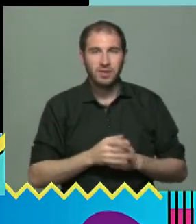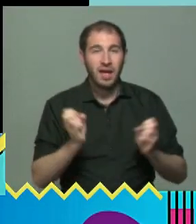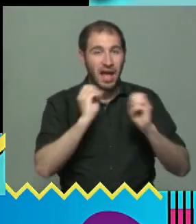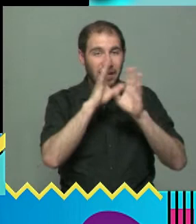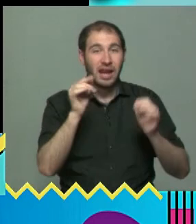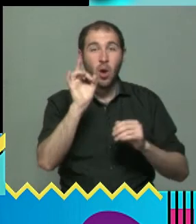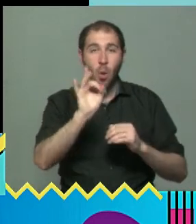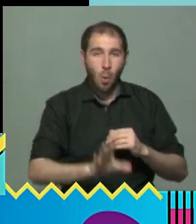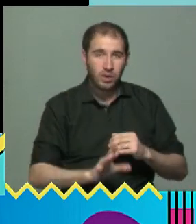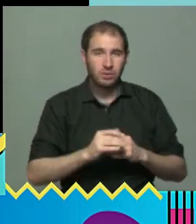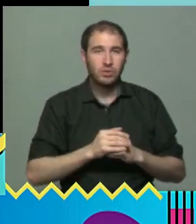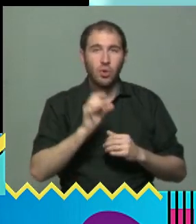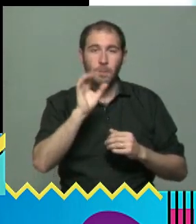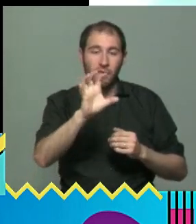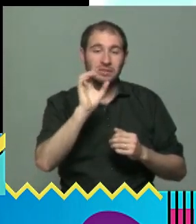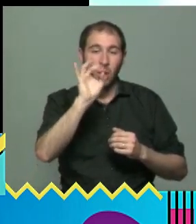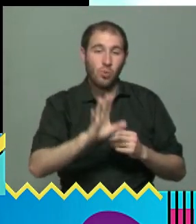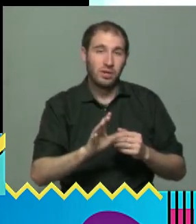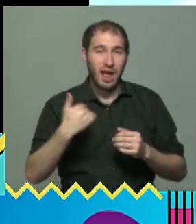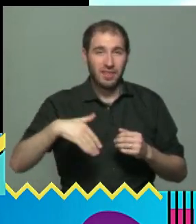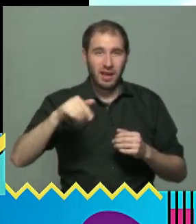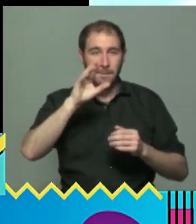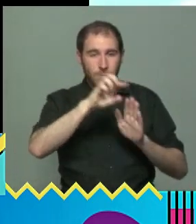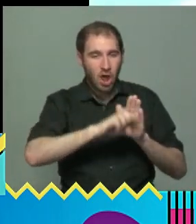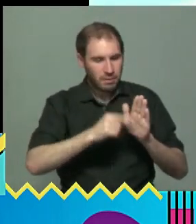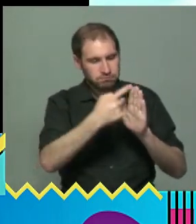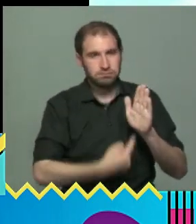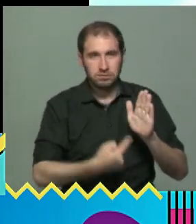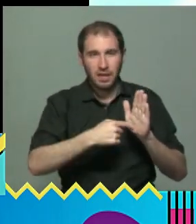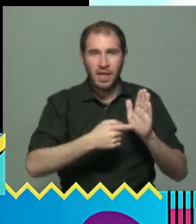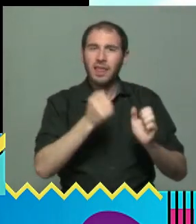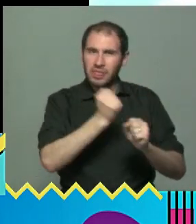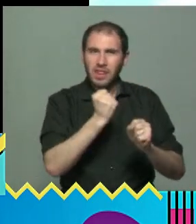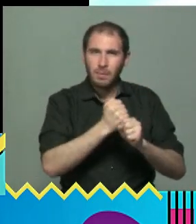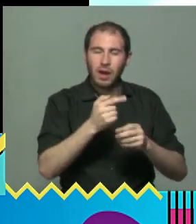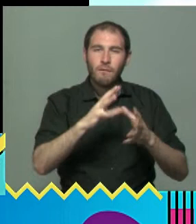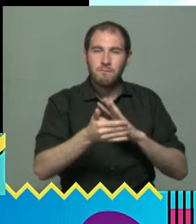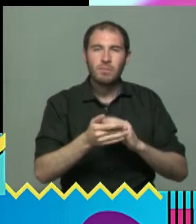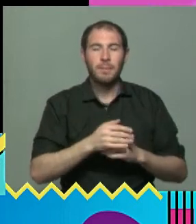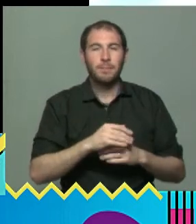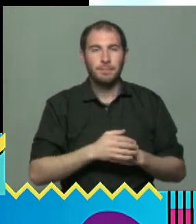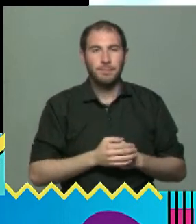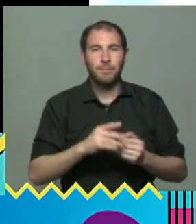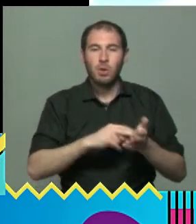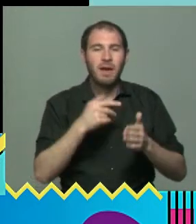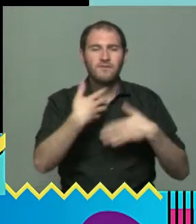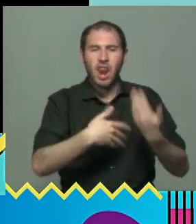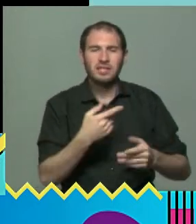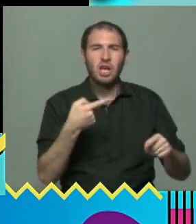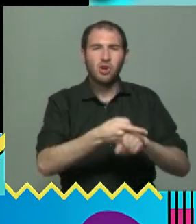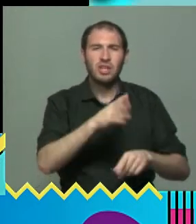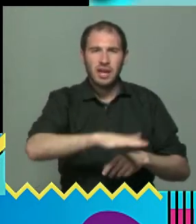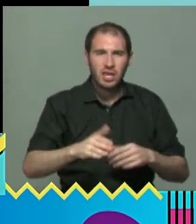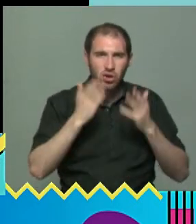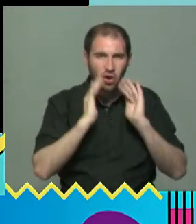que es la única provincia en el país que tiene un programa de estas características, que trabaja con situaciones que afectan, de violencia que afectan a niñas,